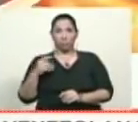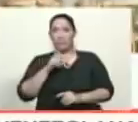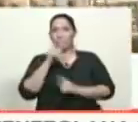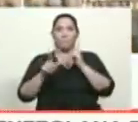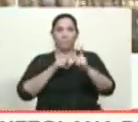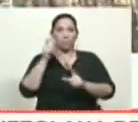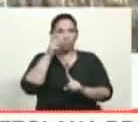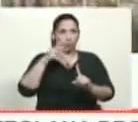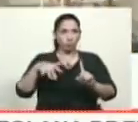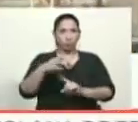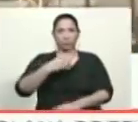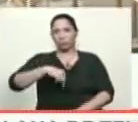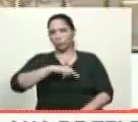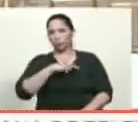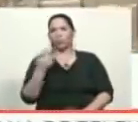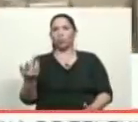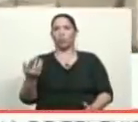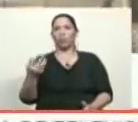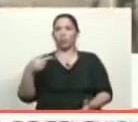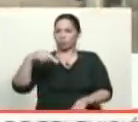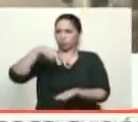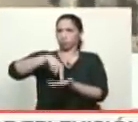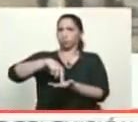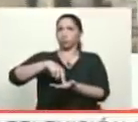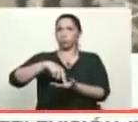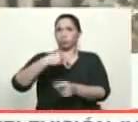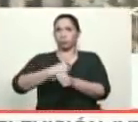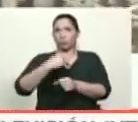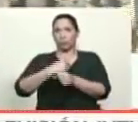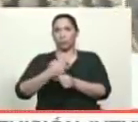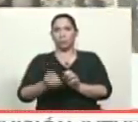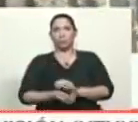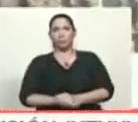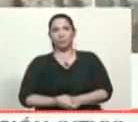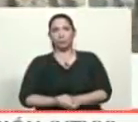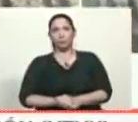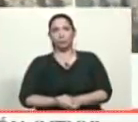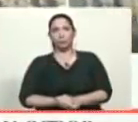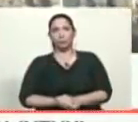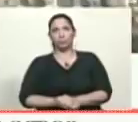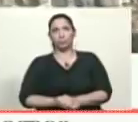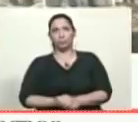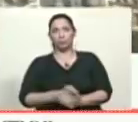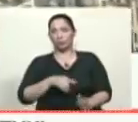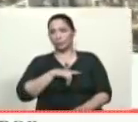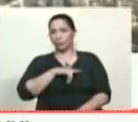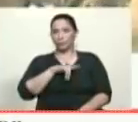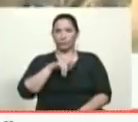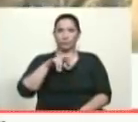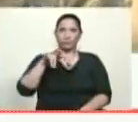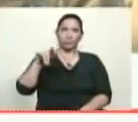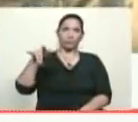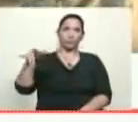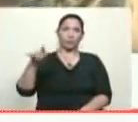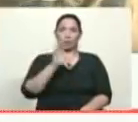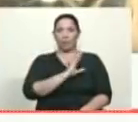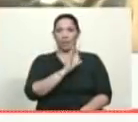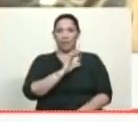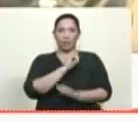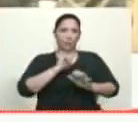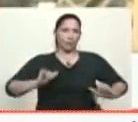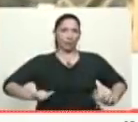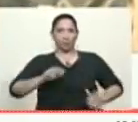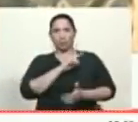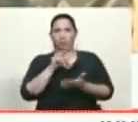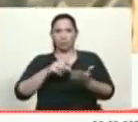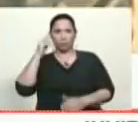pero aquí estamos parados, rodilla en tierra, y estamos trabajando. Ya acaba de salir un avión directamente de la Carlota, un avión de la Guardia Nacional,